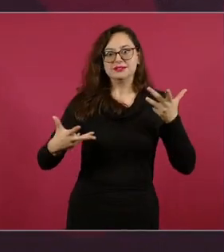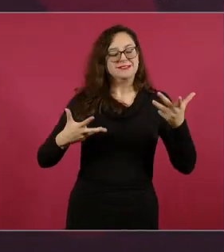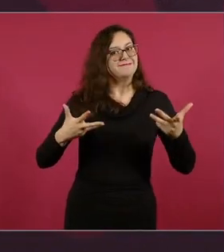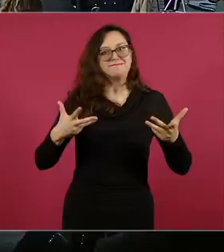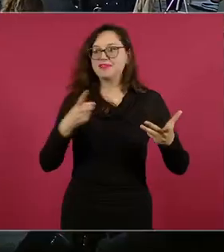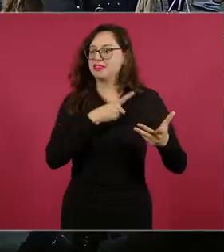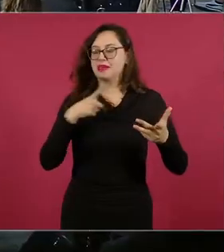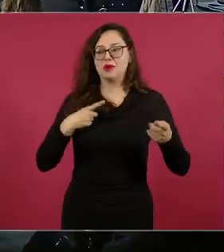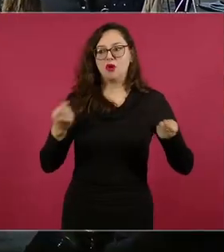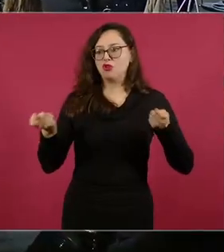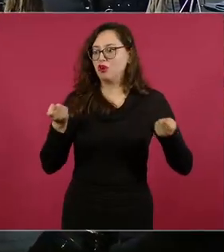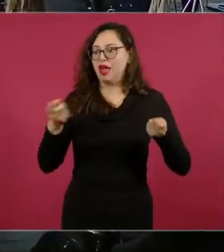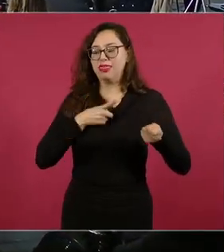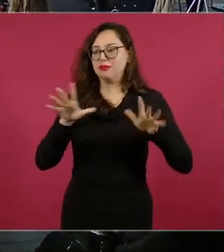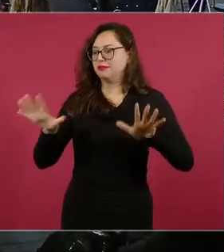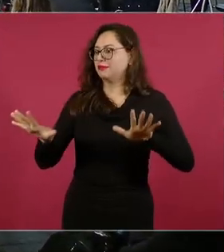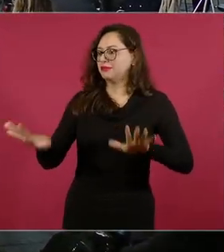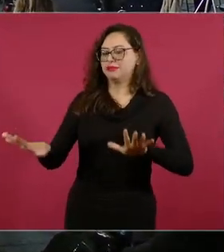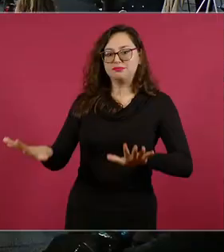Logramos hasta ahora,